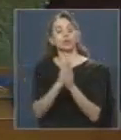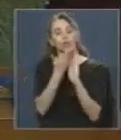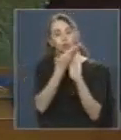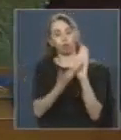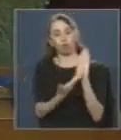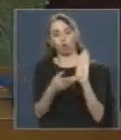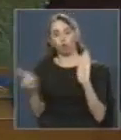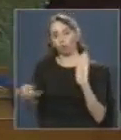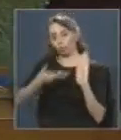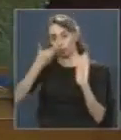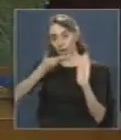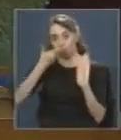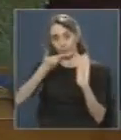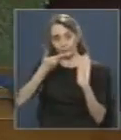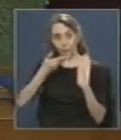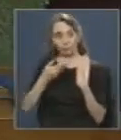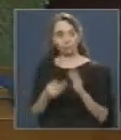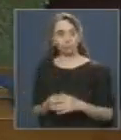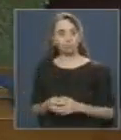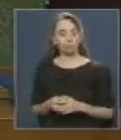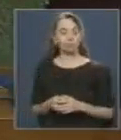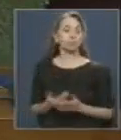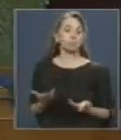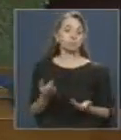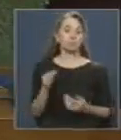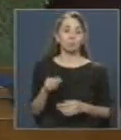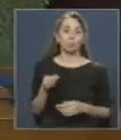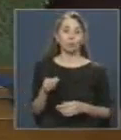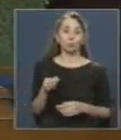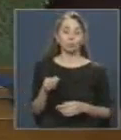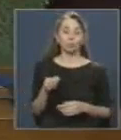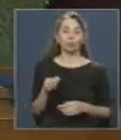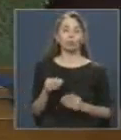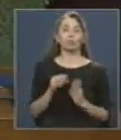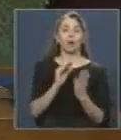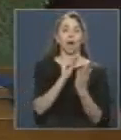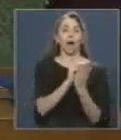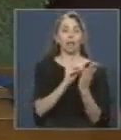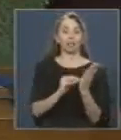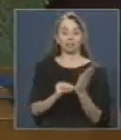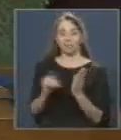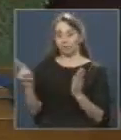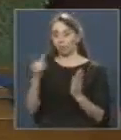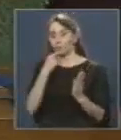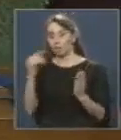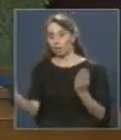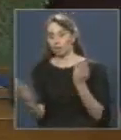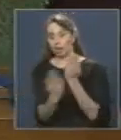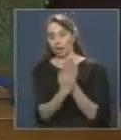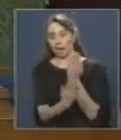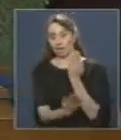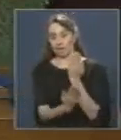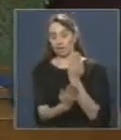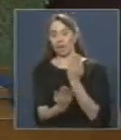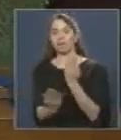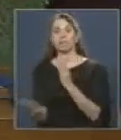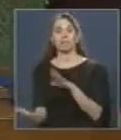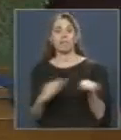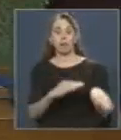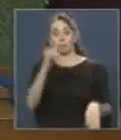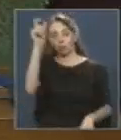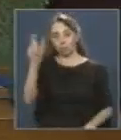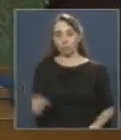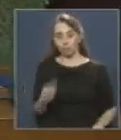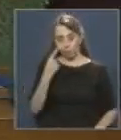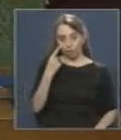su intervención. Y por supuesto, con los antecedentes que usted quisiera agregar, además con la adhesión de quien lo está